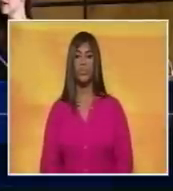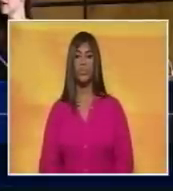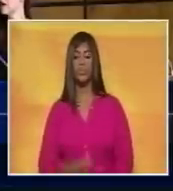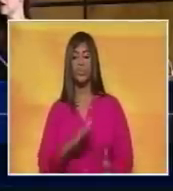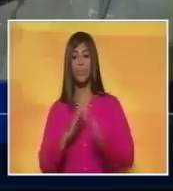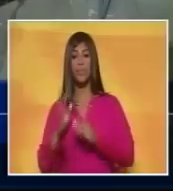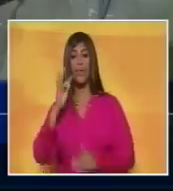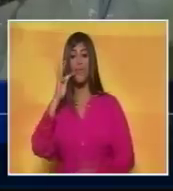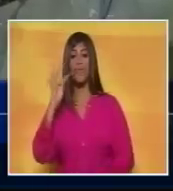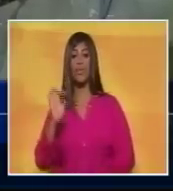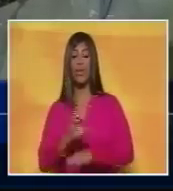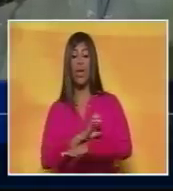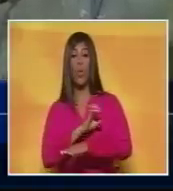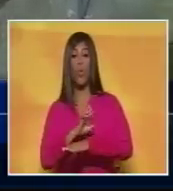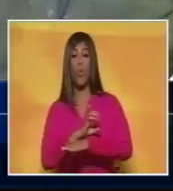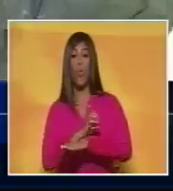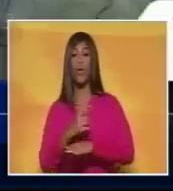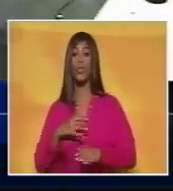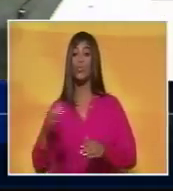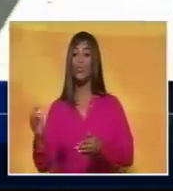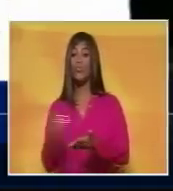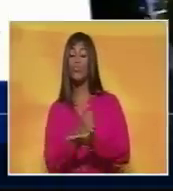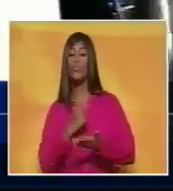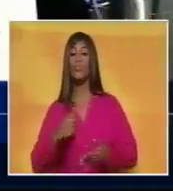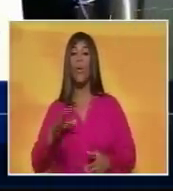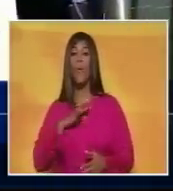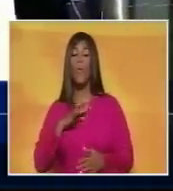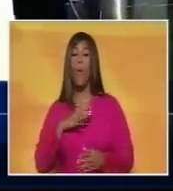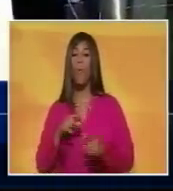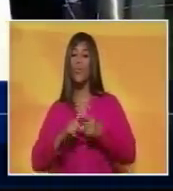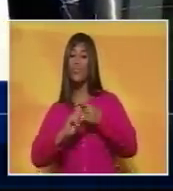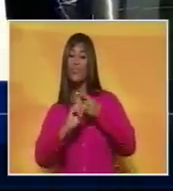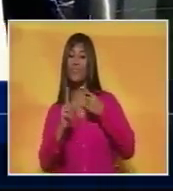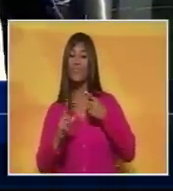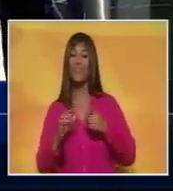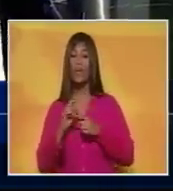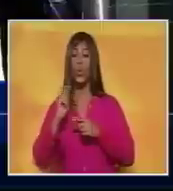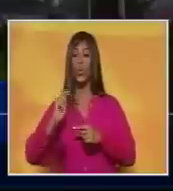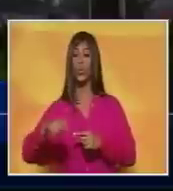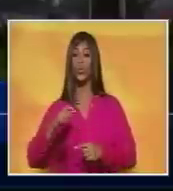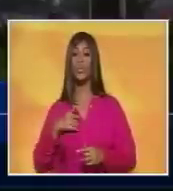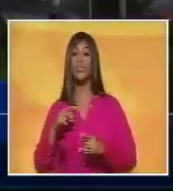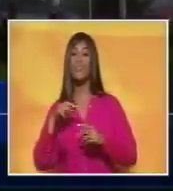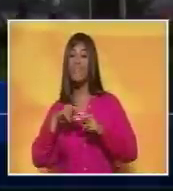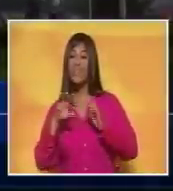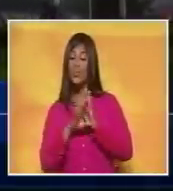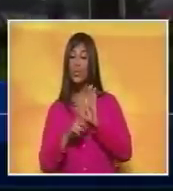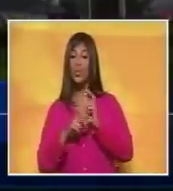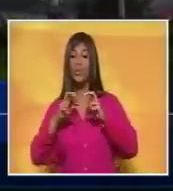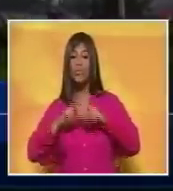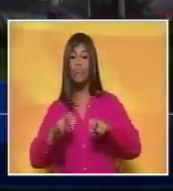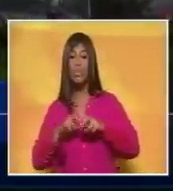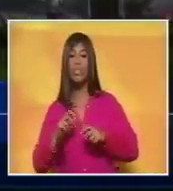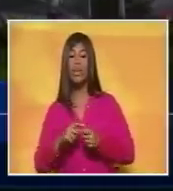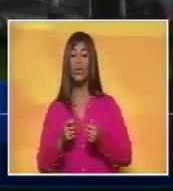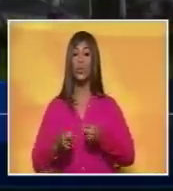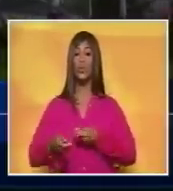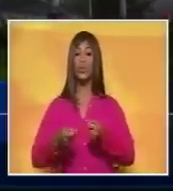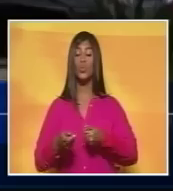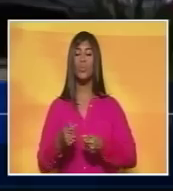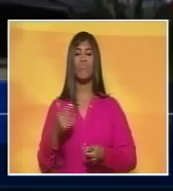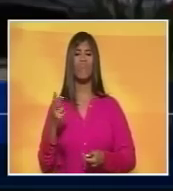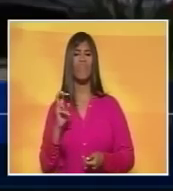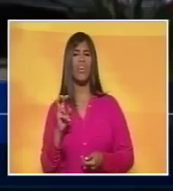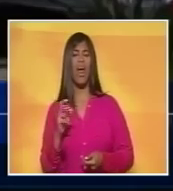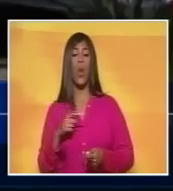La Fiscalía de Ecuador confiscó equipos eléctricos en la Corte Constitucional en el marco de una investigación por el financiamiento irregular a